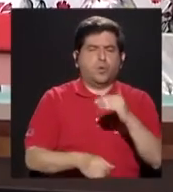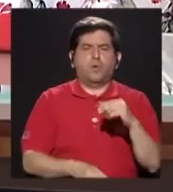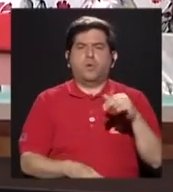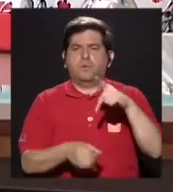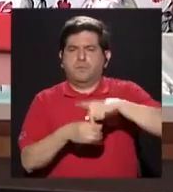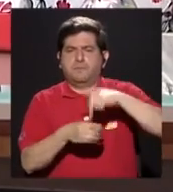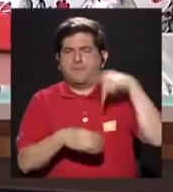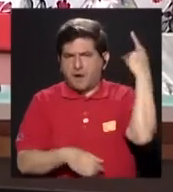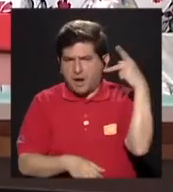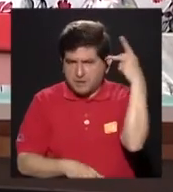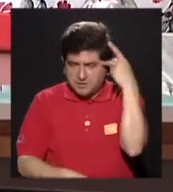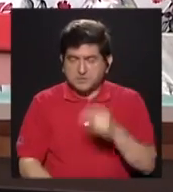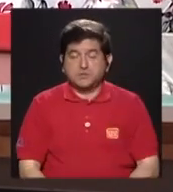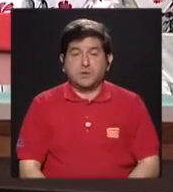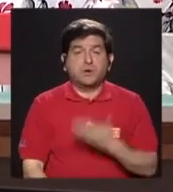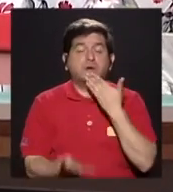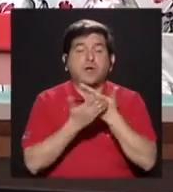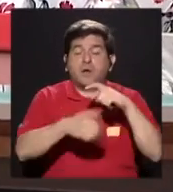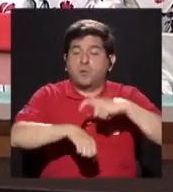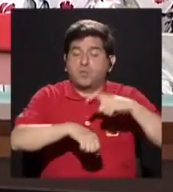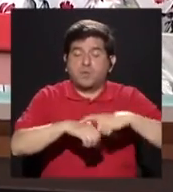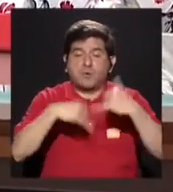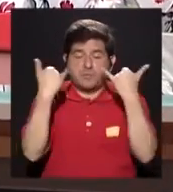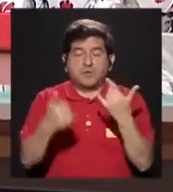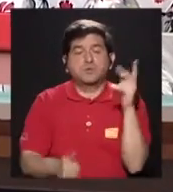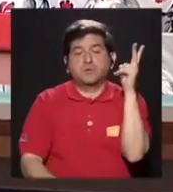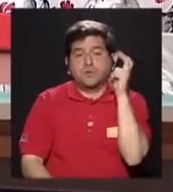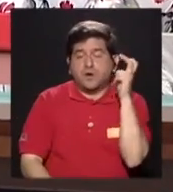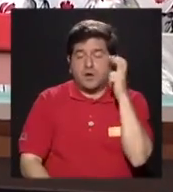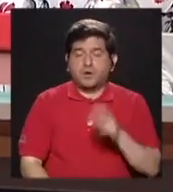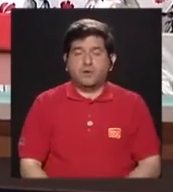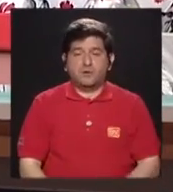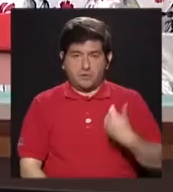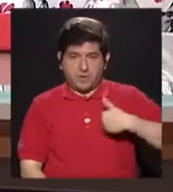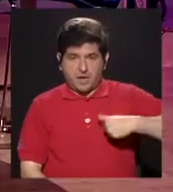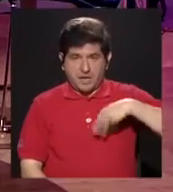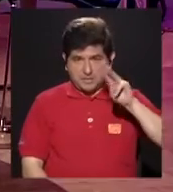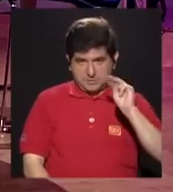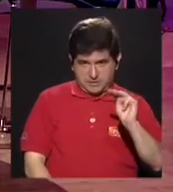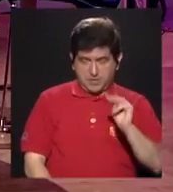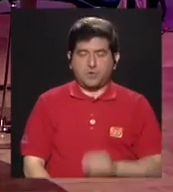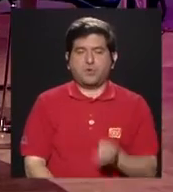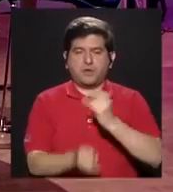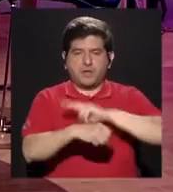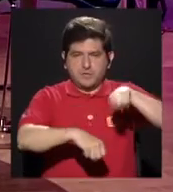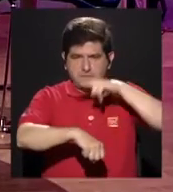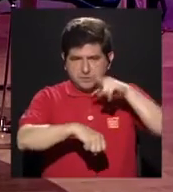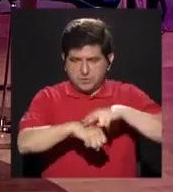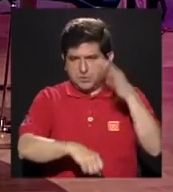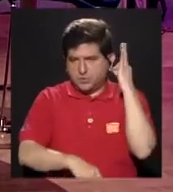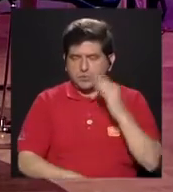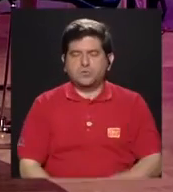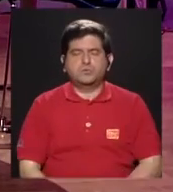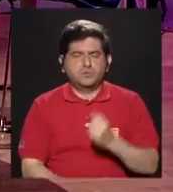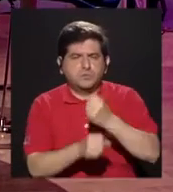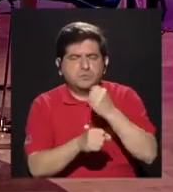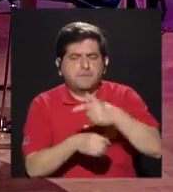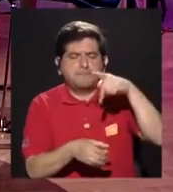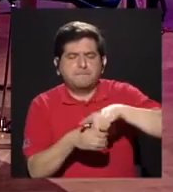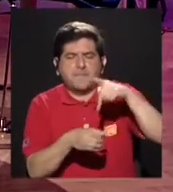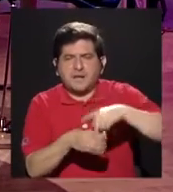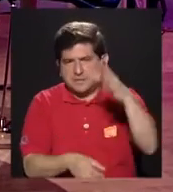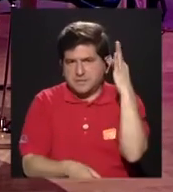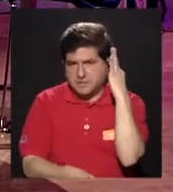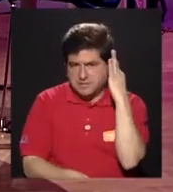política que en buenahora ahora estaba escuchando miguel que también verdad el inamu trabaja en el tema de participación de las mujeres